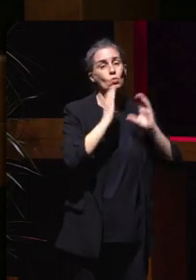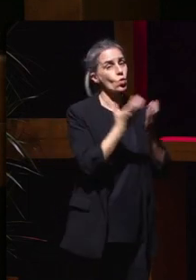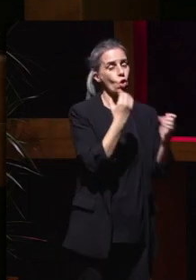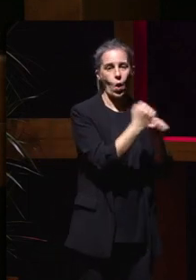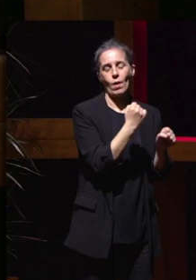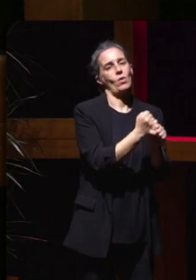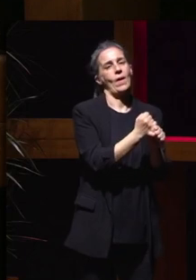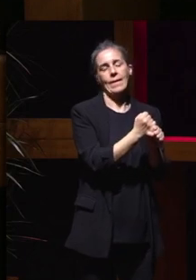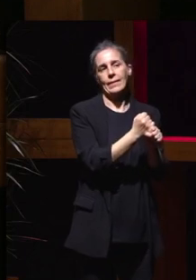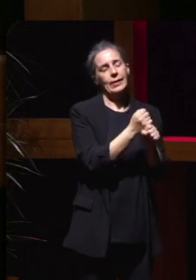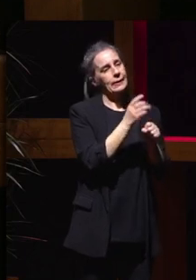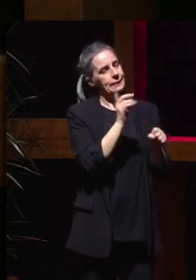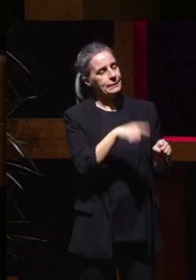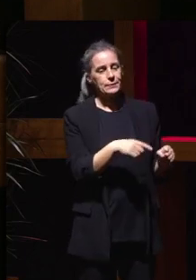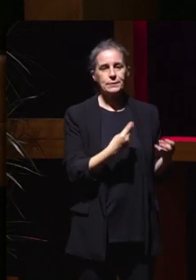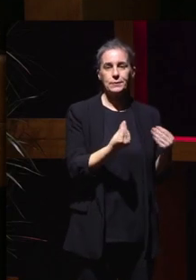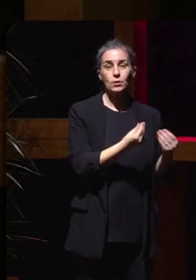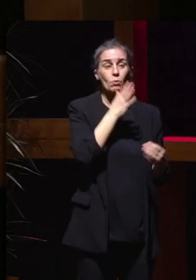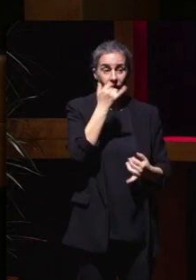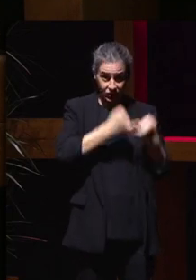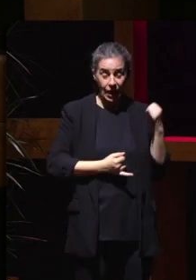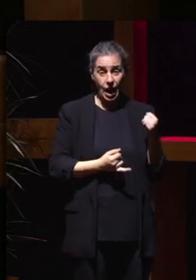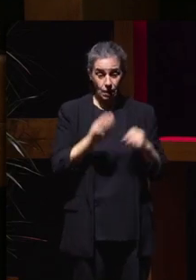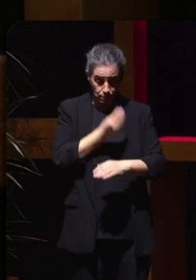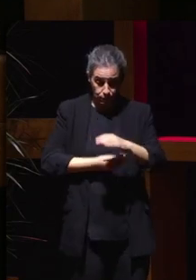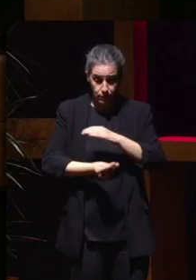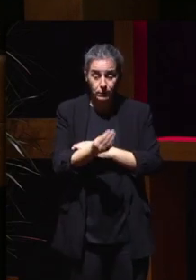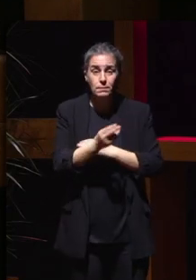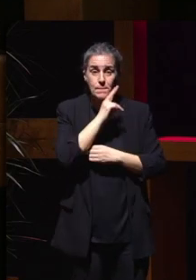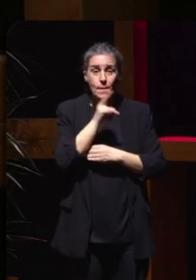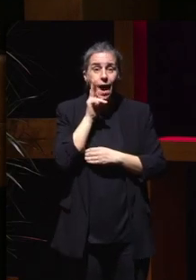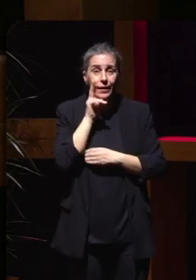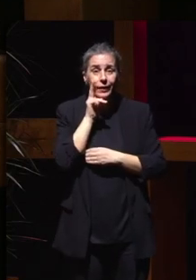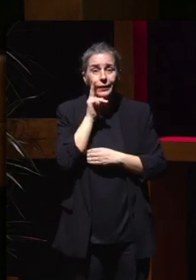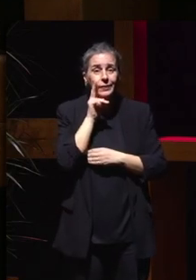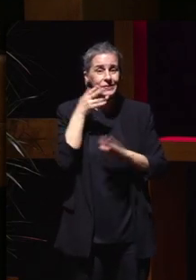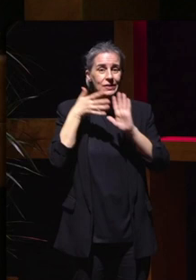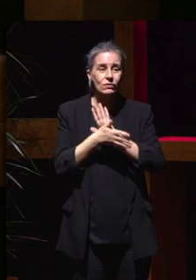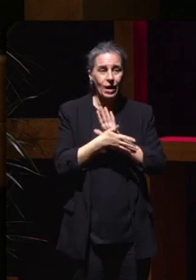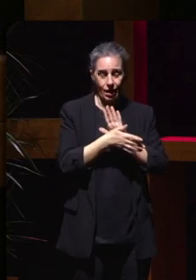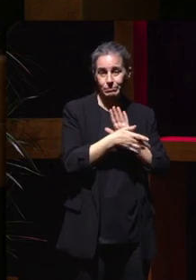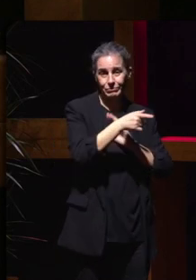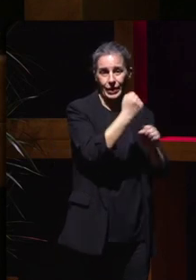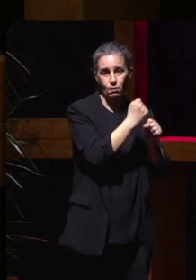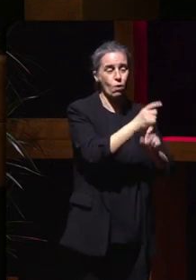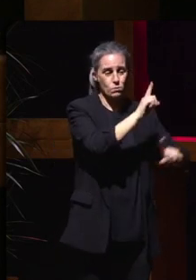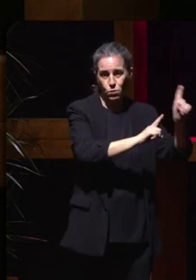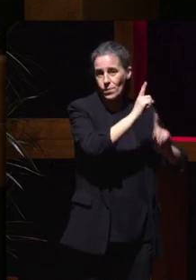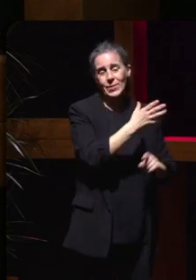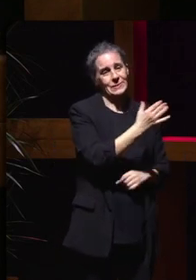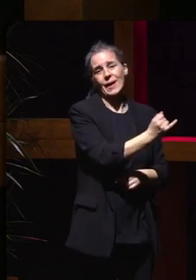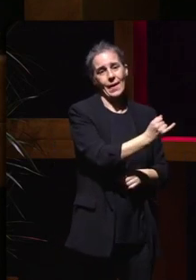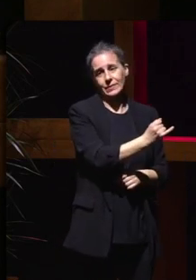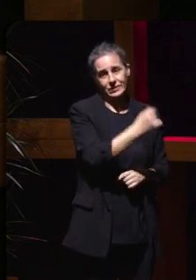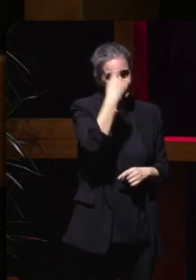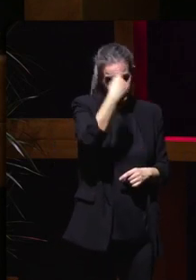diga que a maternidad de no penaliza laboralmente no un estilo aquí onte y no sabe lo que falla vive en otro planeta o es un